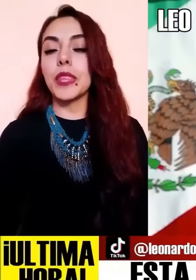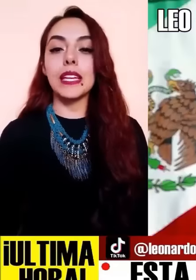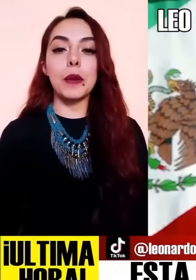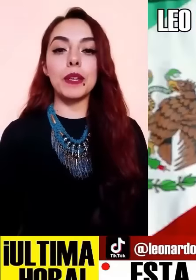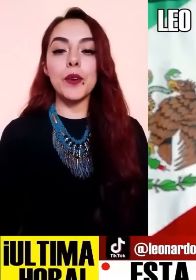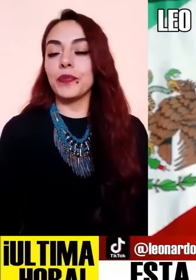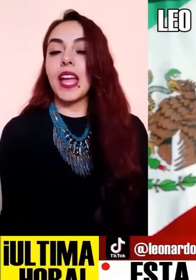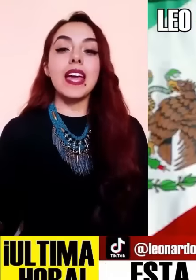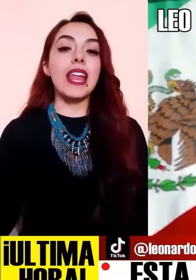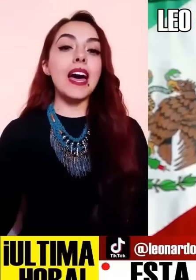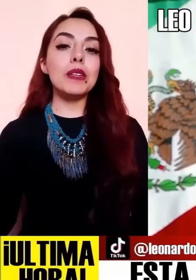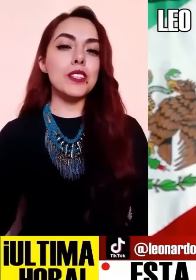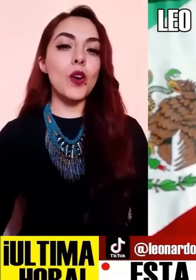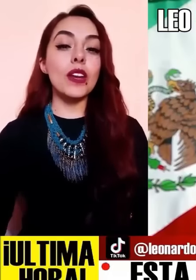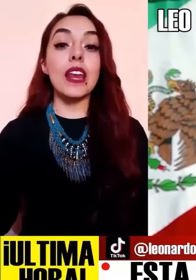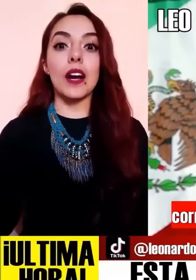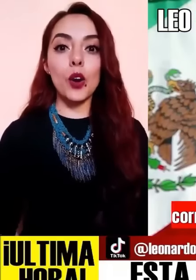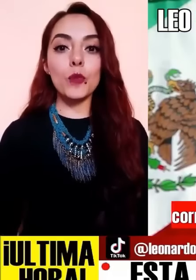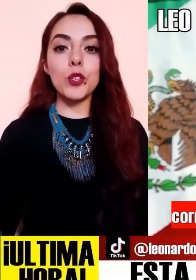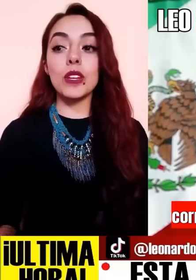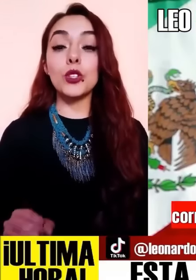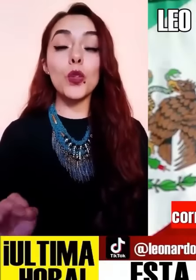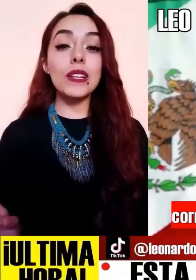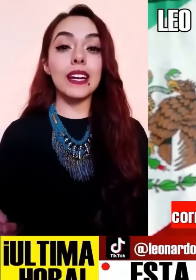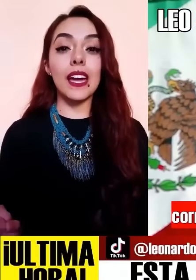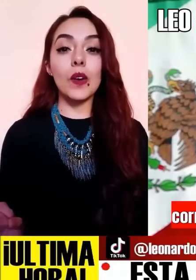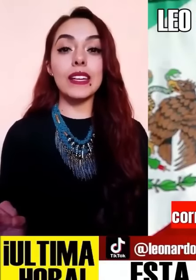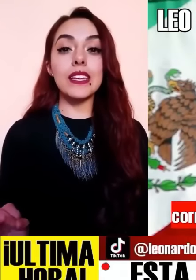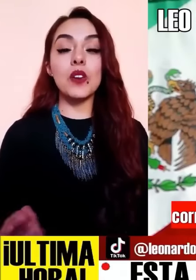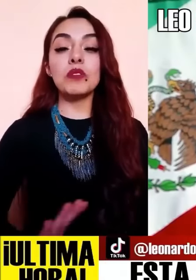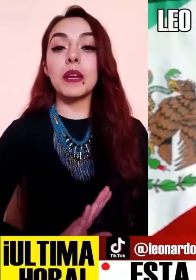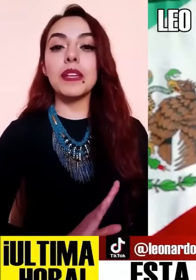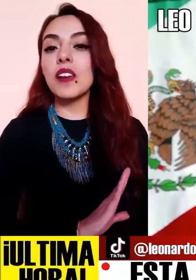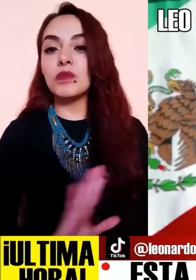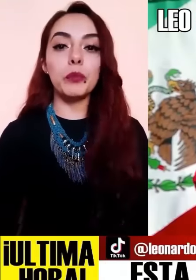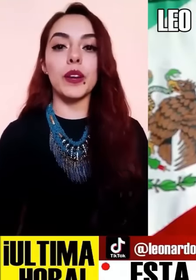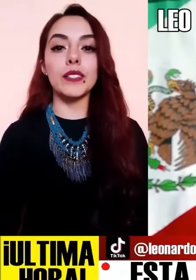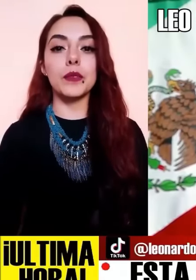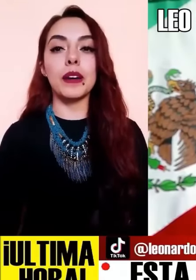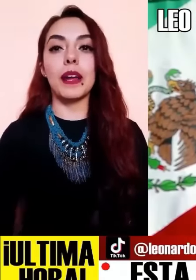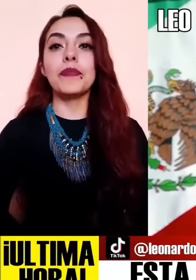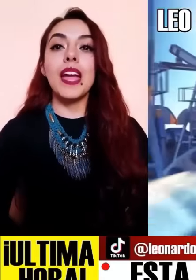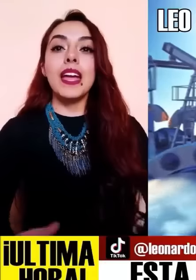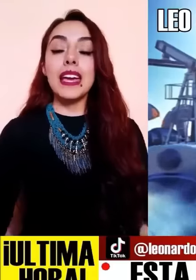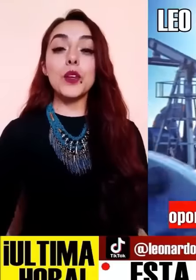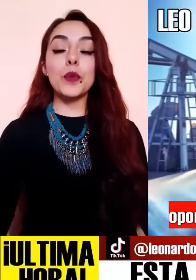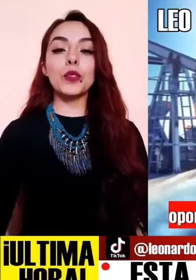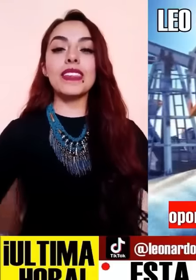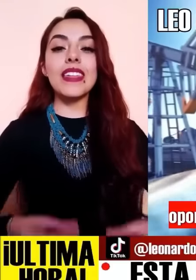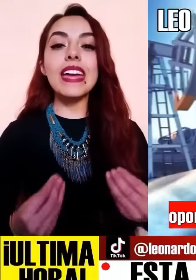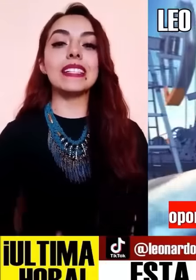vista. ¿Qué pasó? La ambición, la corrupción y todo el saqueo que hicieron terminaron por esfumarla.